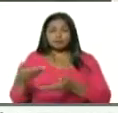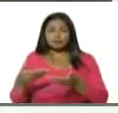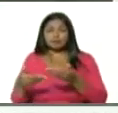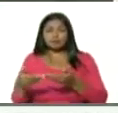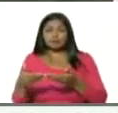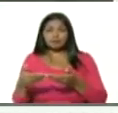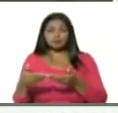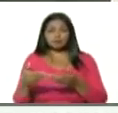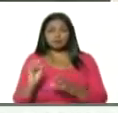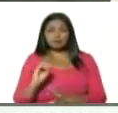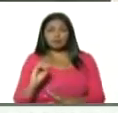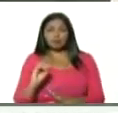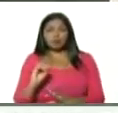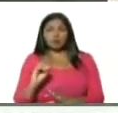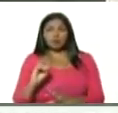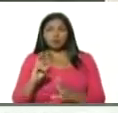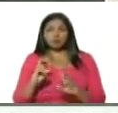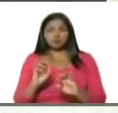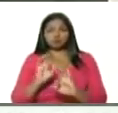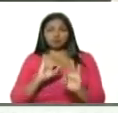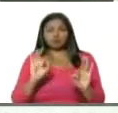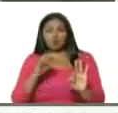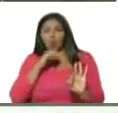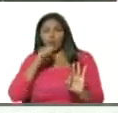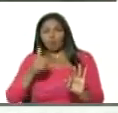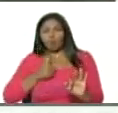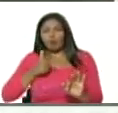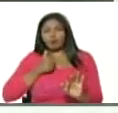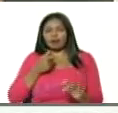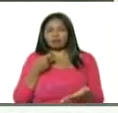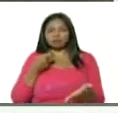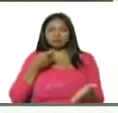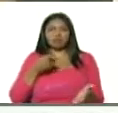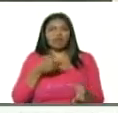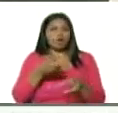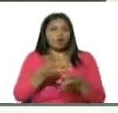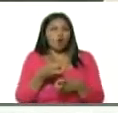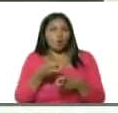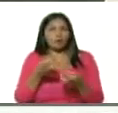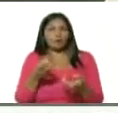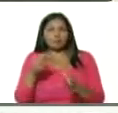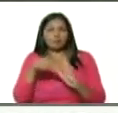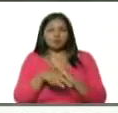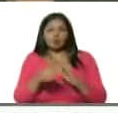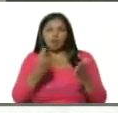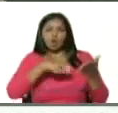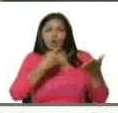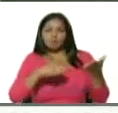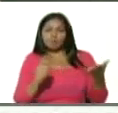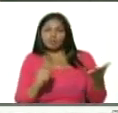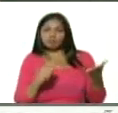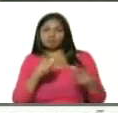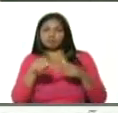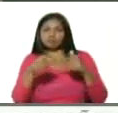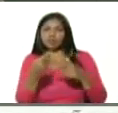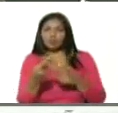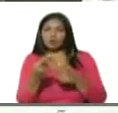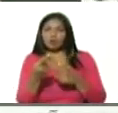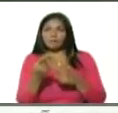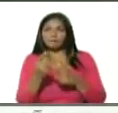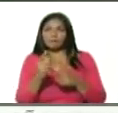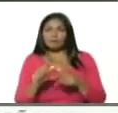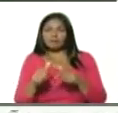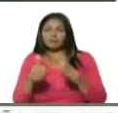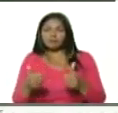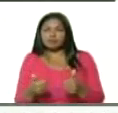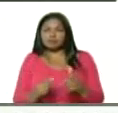las tarifas en un monto X que está estipulado y está dentro del contrato, pero luego empiezan a hacerle